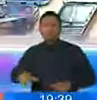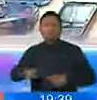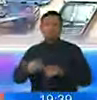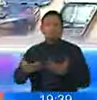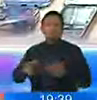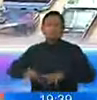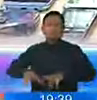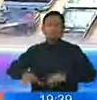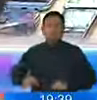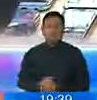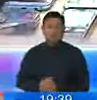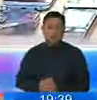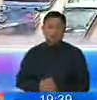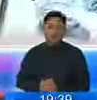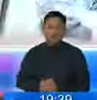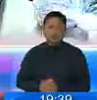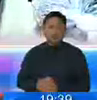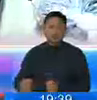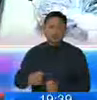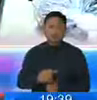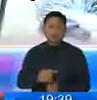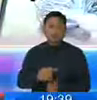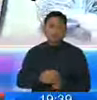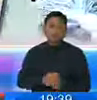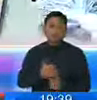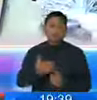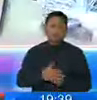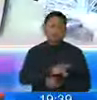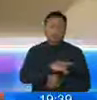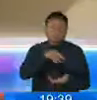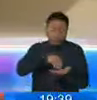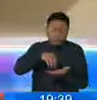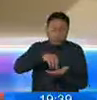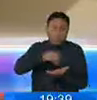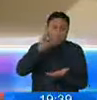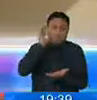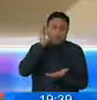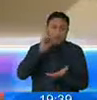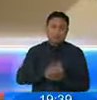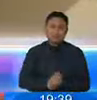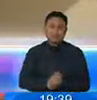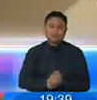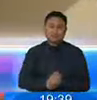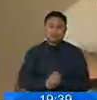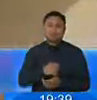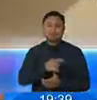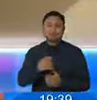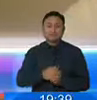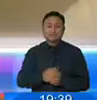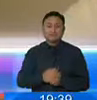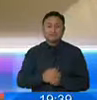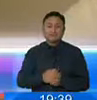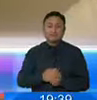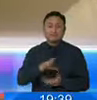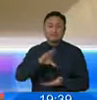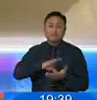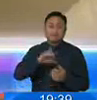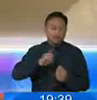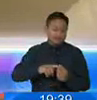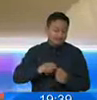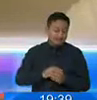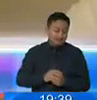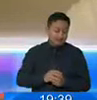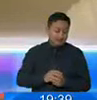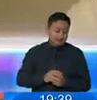estar implicadas. Encontraron dosis de lo que sería marihuana. Al parecer se trasladaban desde el sector centro de la ciudad